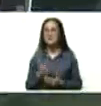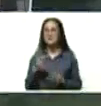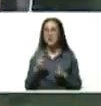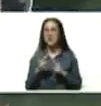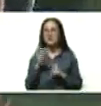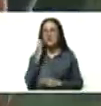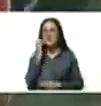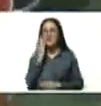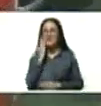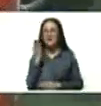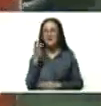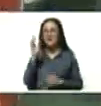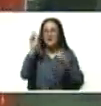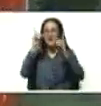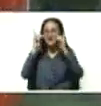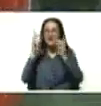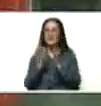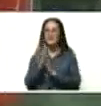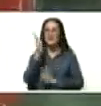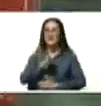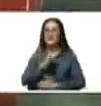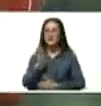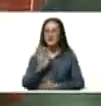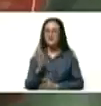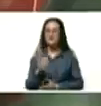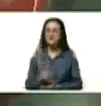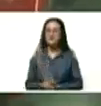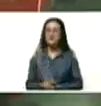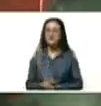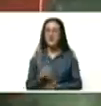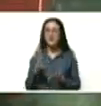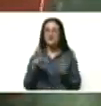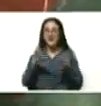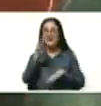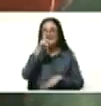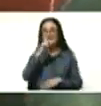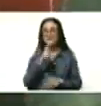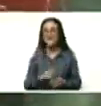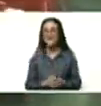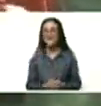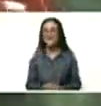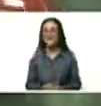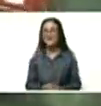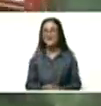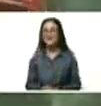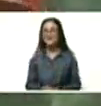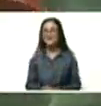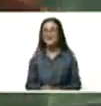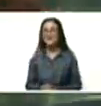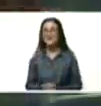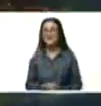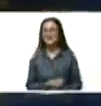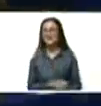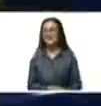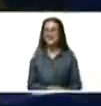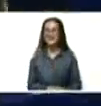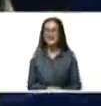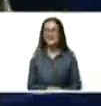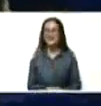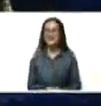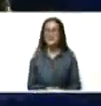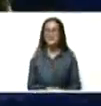madrina? No. Ya le pediste la bendición, mírala. Ella también parece 14 años, mira. Sí. Es de tu mismo planeta. Sí, igualita. De